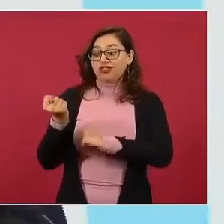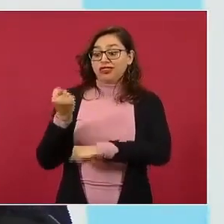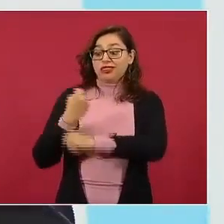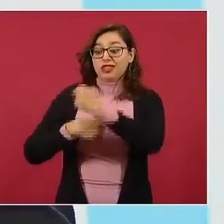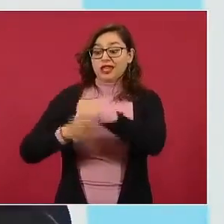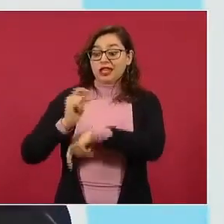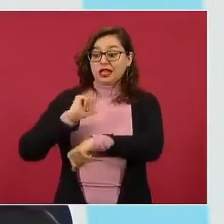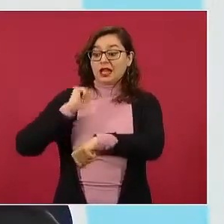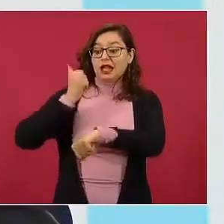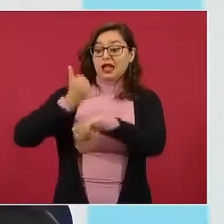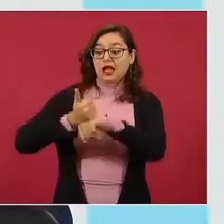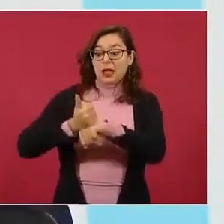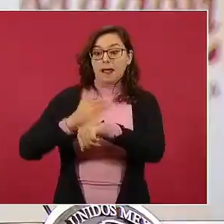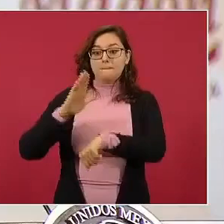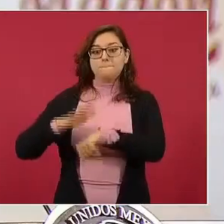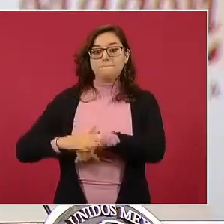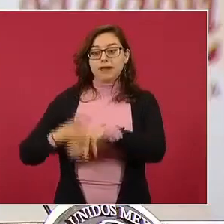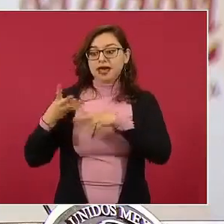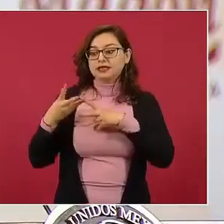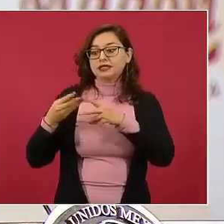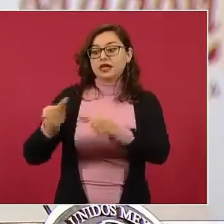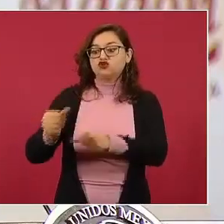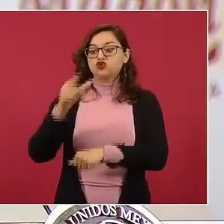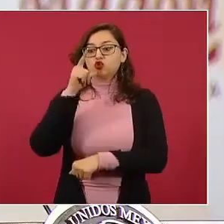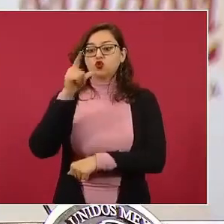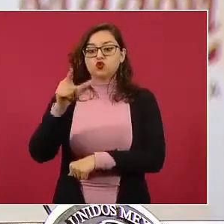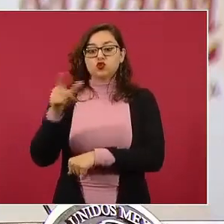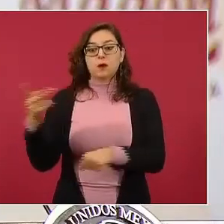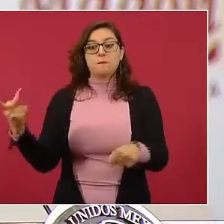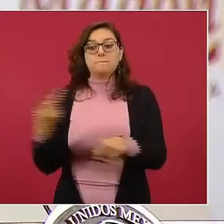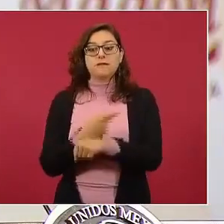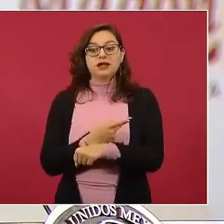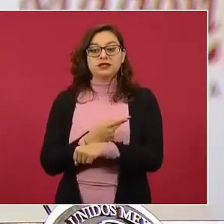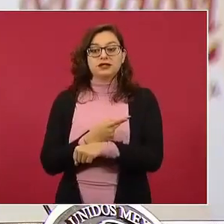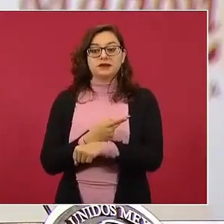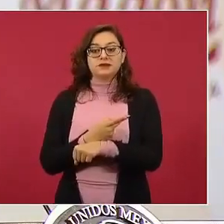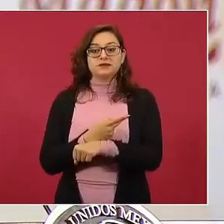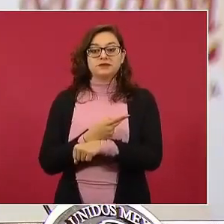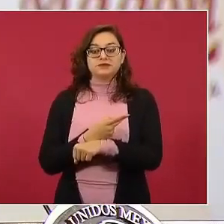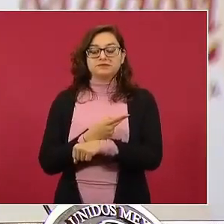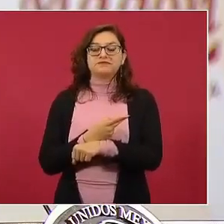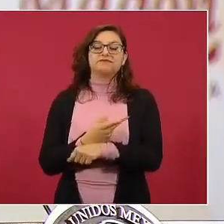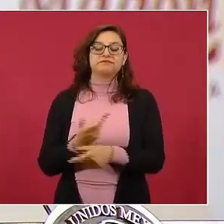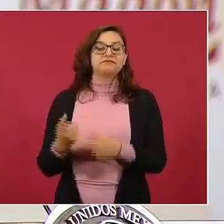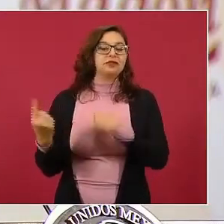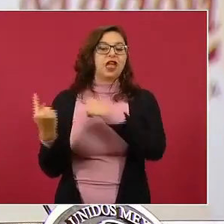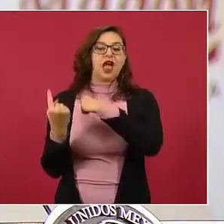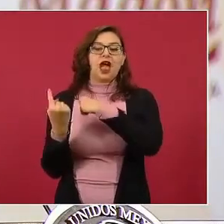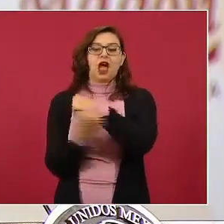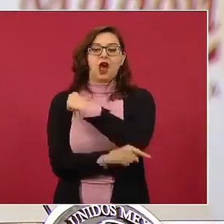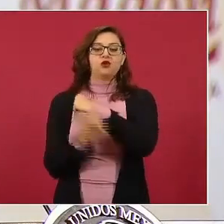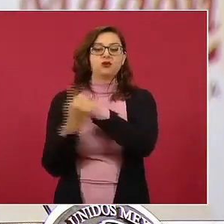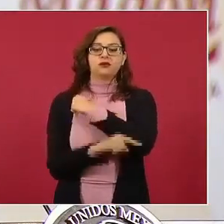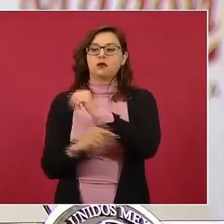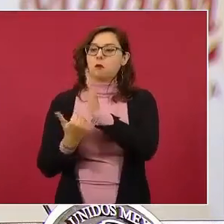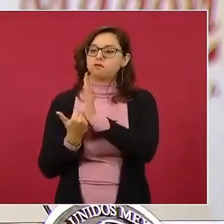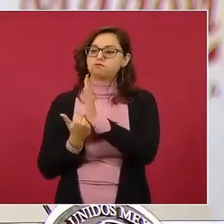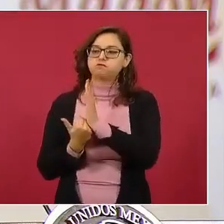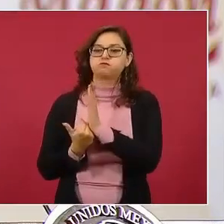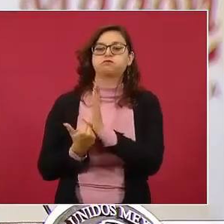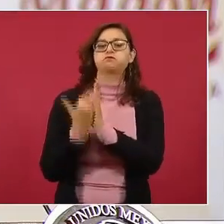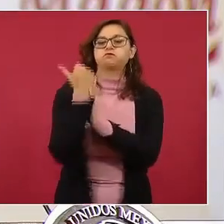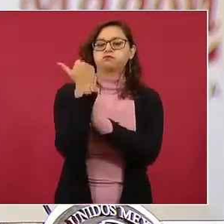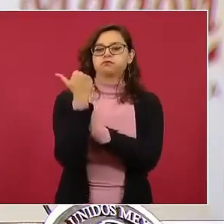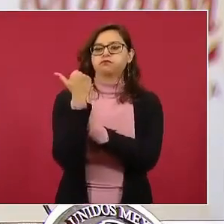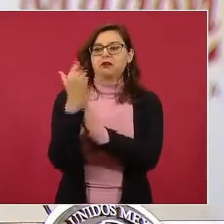por iluminación. En automático ese incremento de consumo me obliga a pasarme a la tarifa doméstica